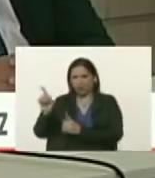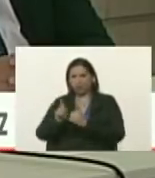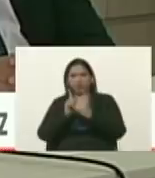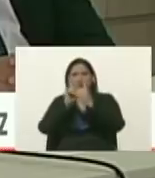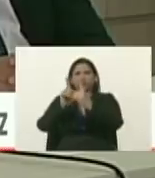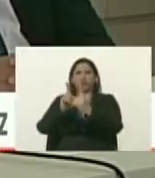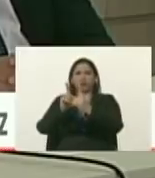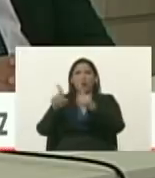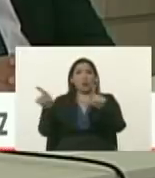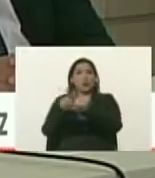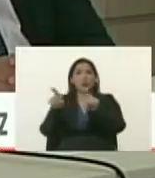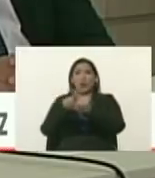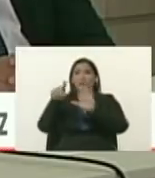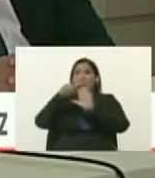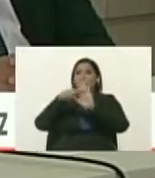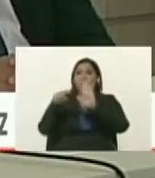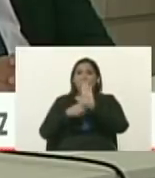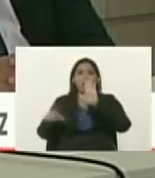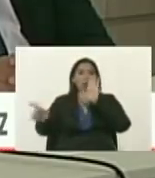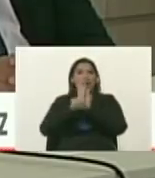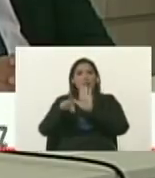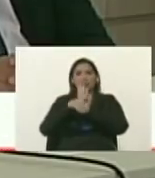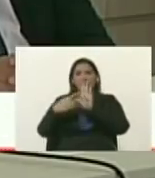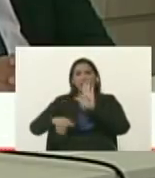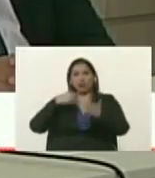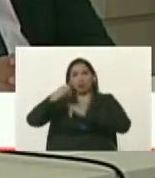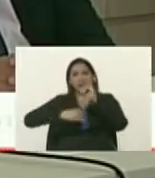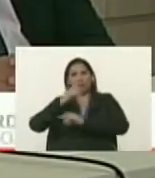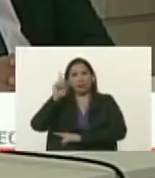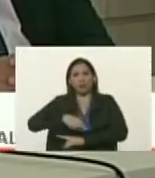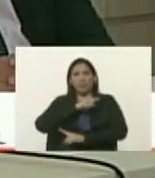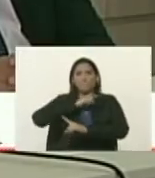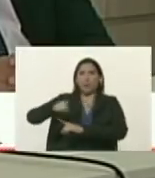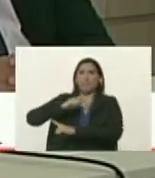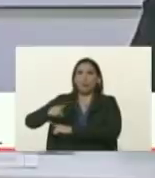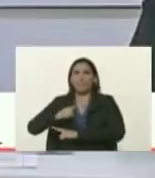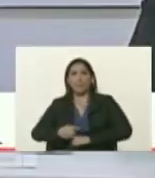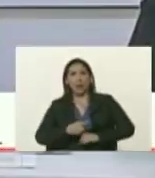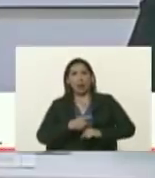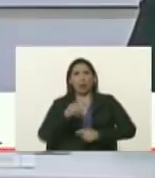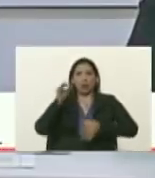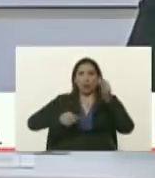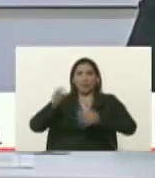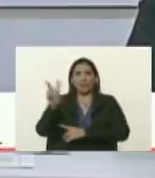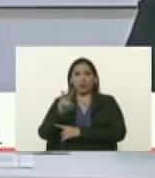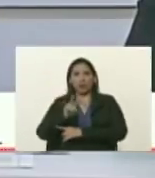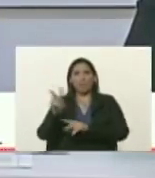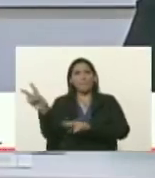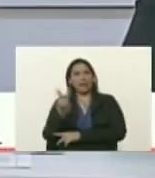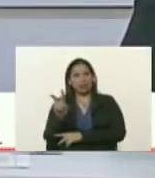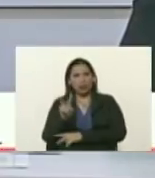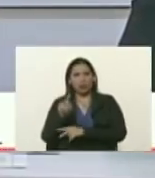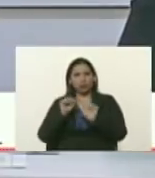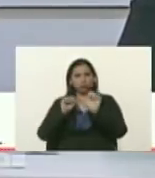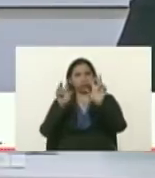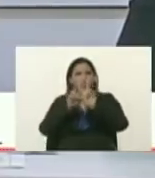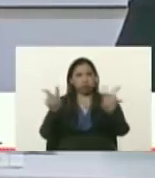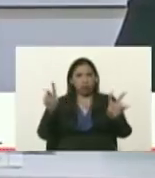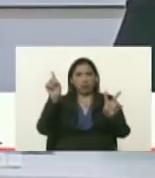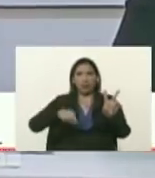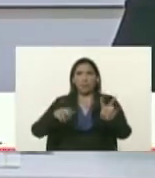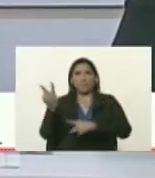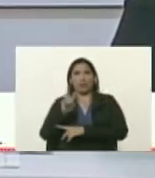conforme a las normas del derecho internacional y conforme al ordenamiento jurídico venezolano. Así que Venezuela seguirá en paz y Venezuela